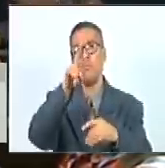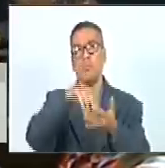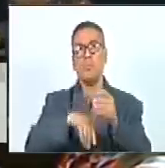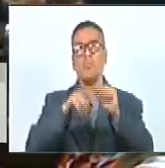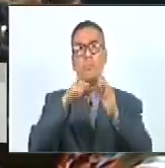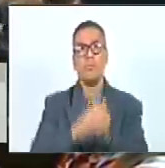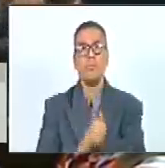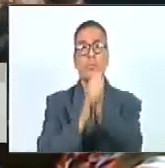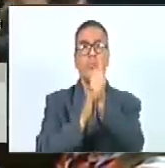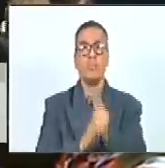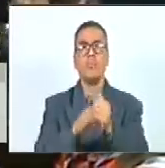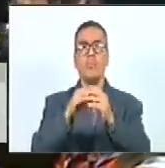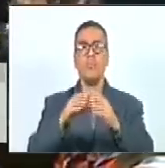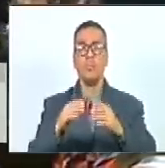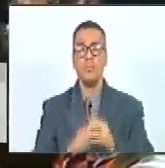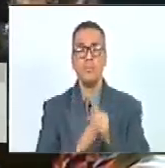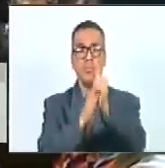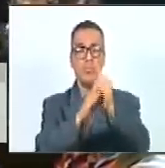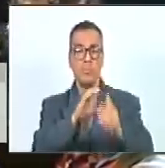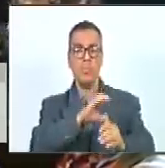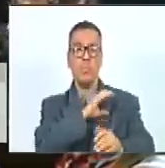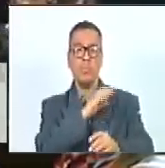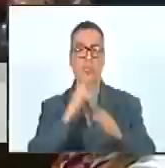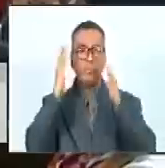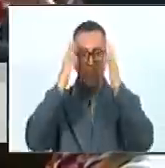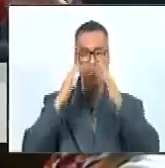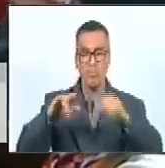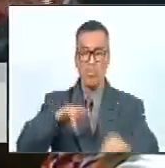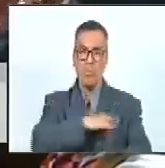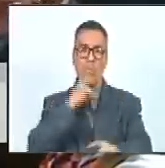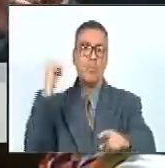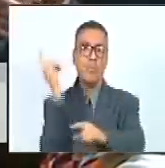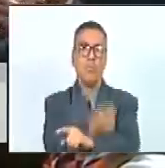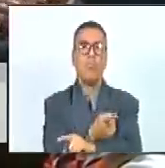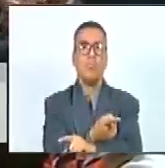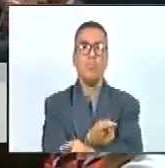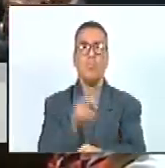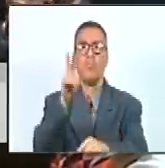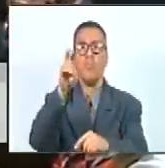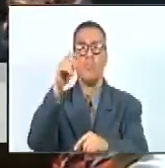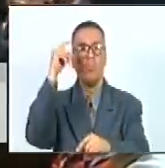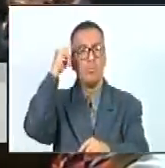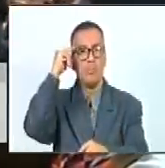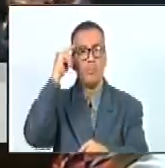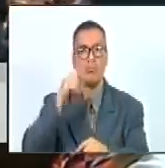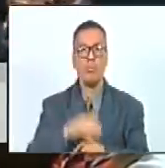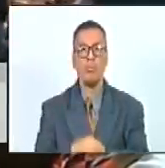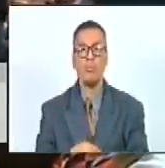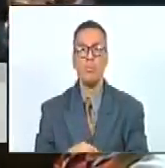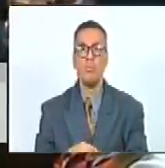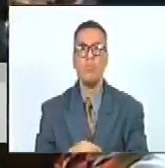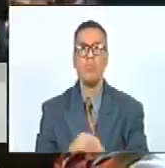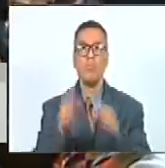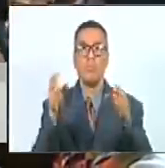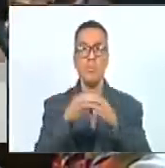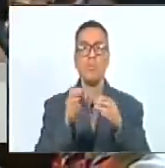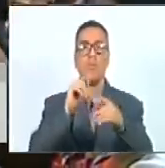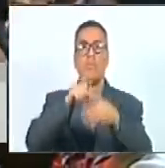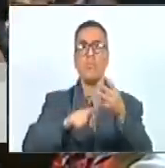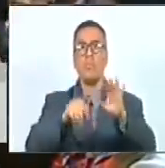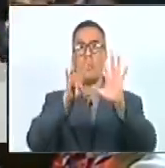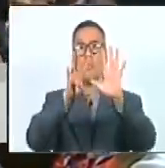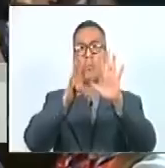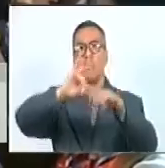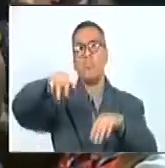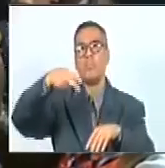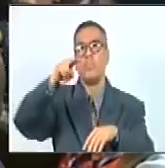conduce ese consejo universitario y obliga a que se ponga una nueva fecha. Convocan para el 9 de